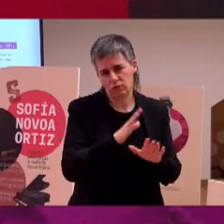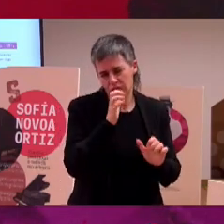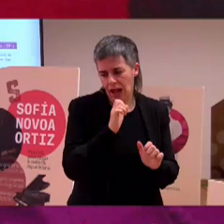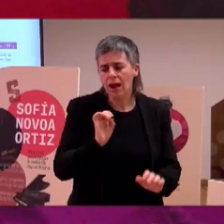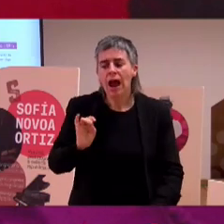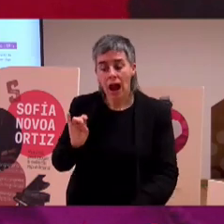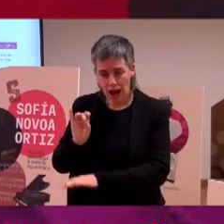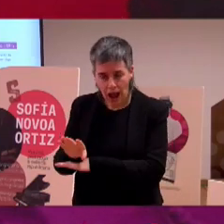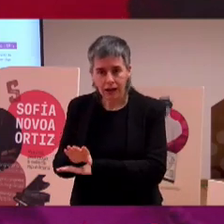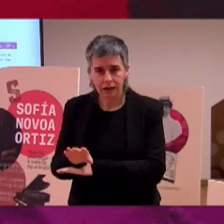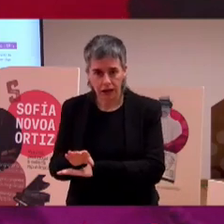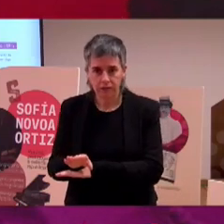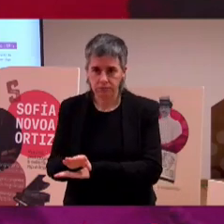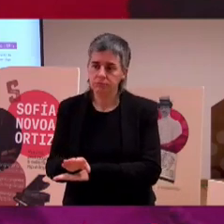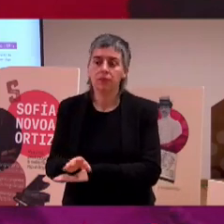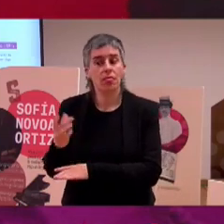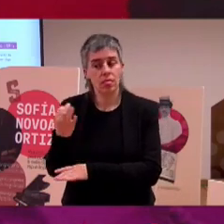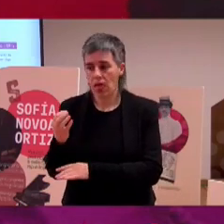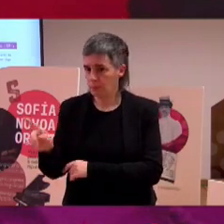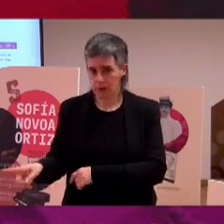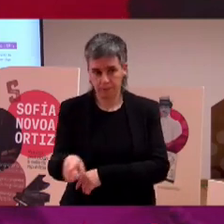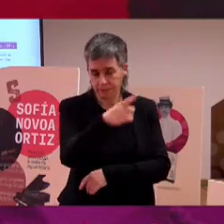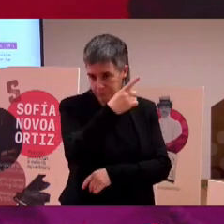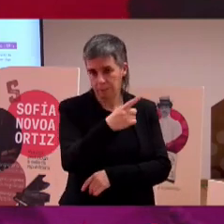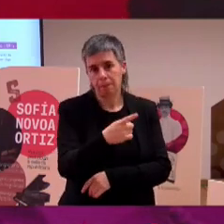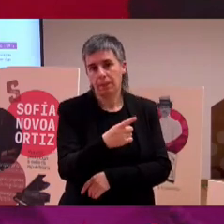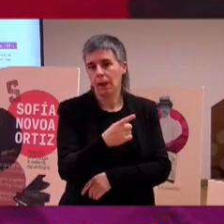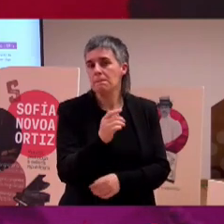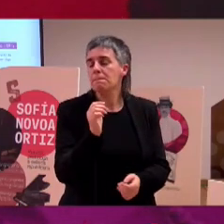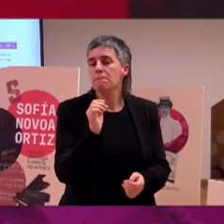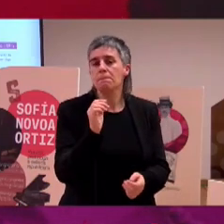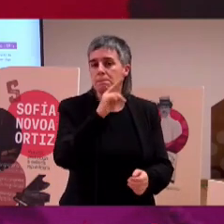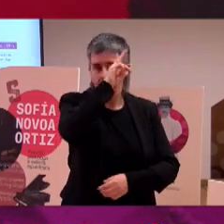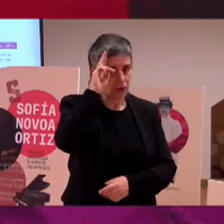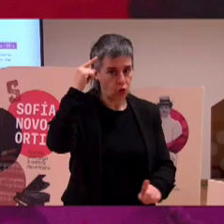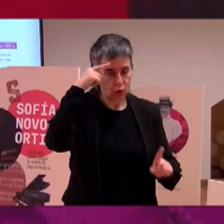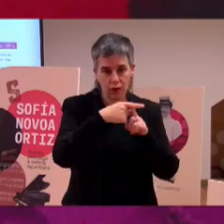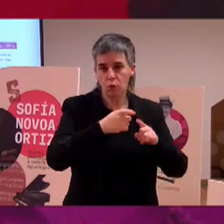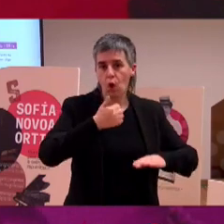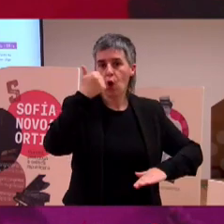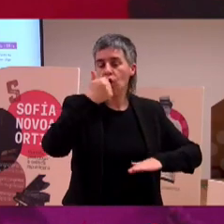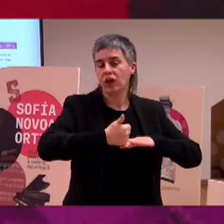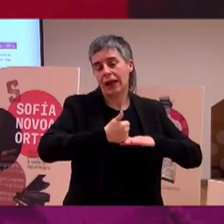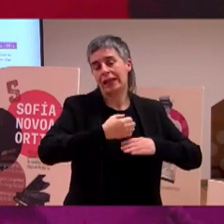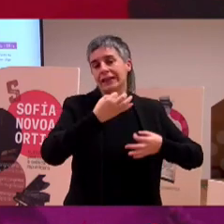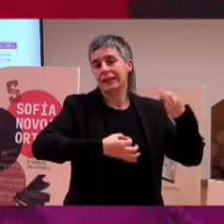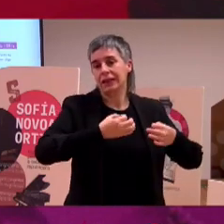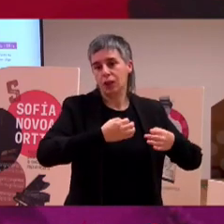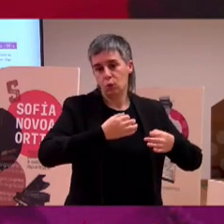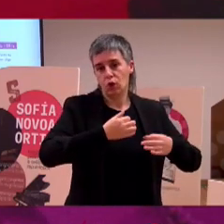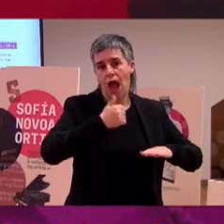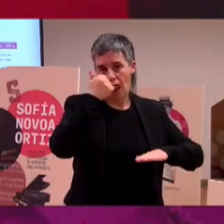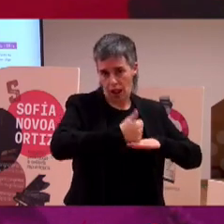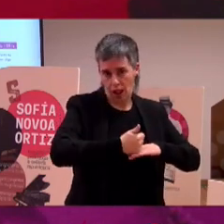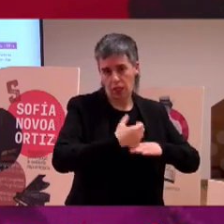carta conminándolo a que se fora a Madrid a presentarse ante o tribunal, estaba home, non sei ao final o que pasou e o que